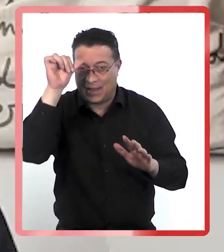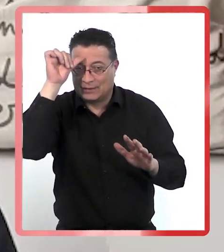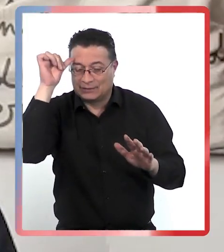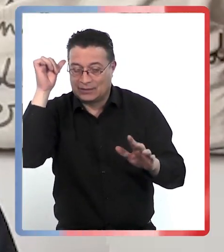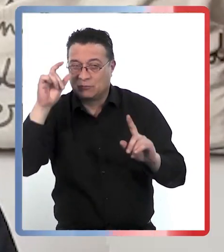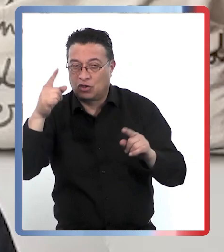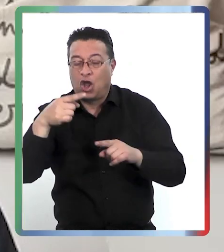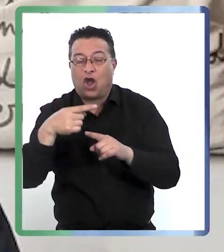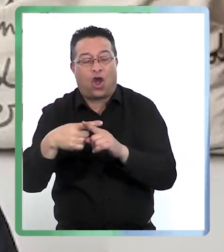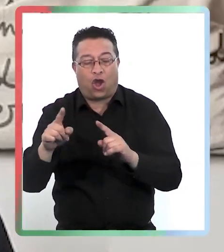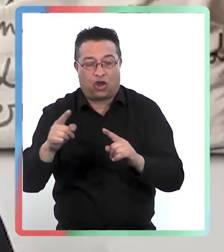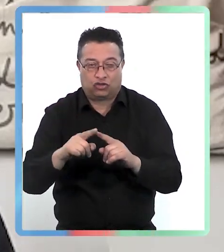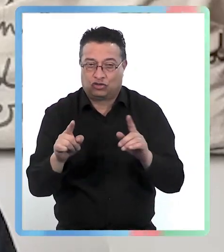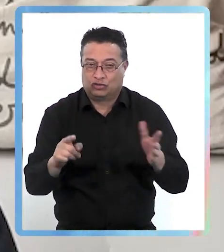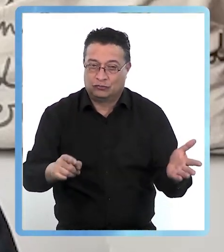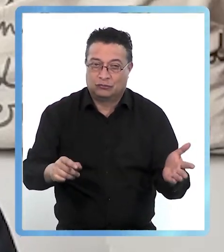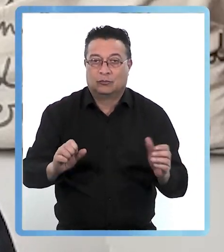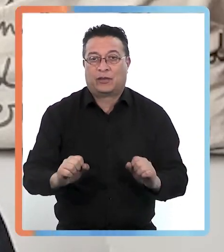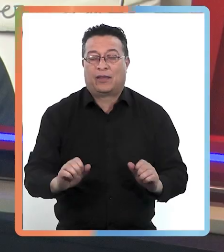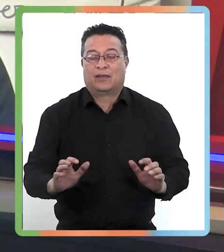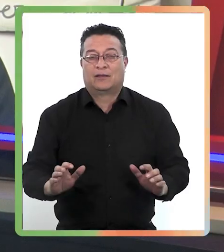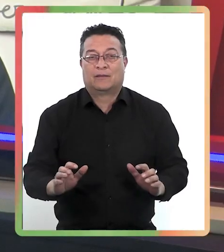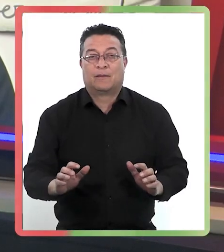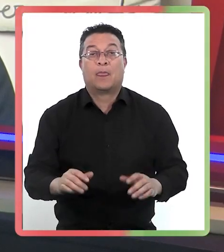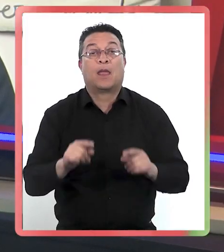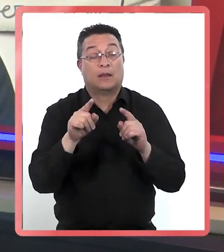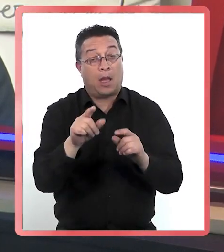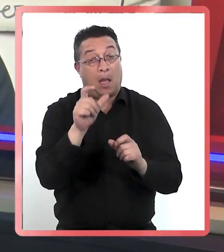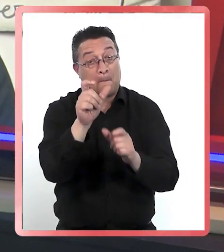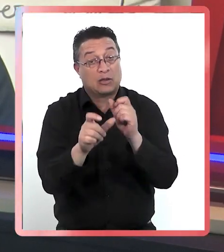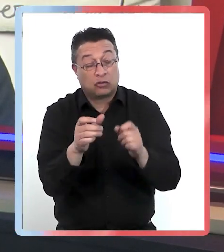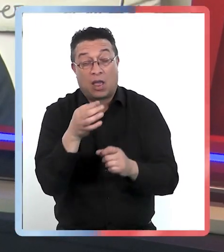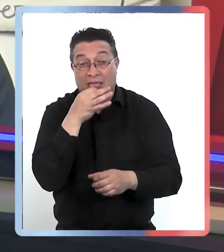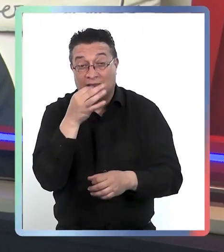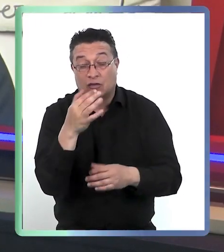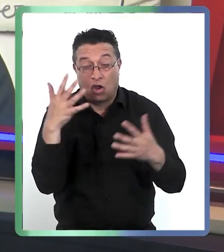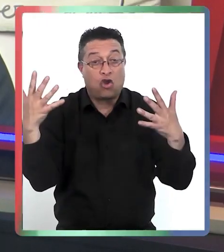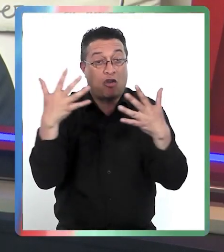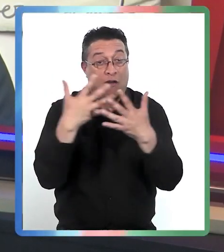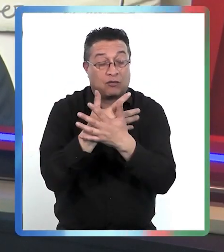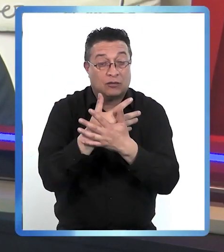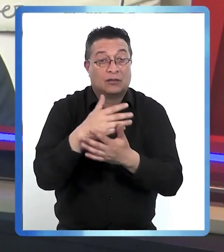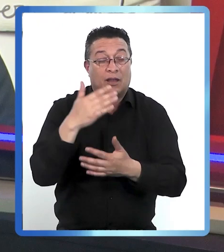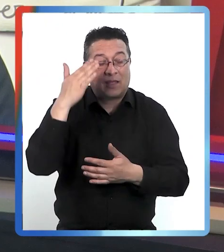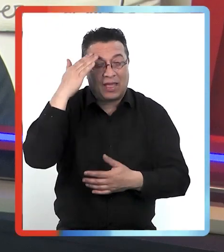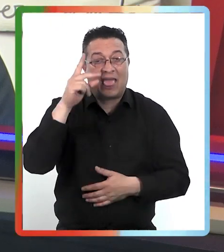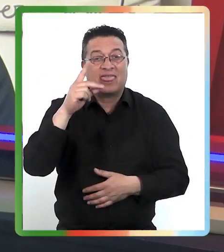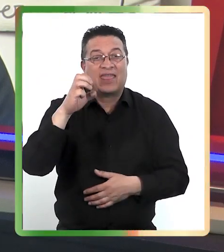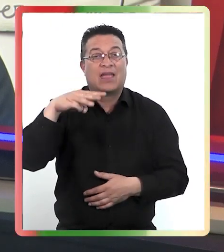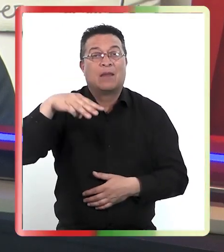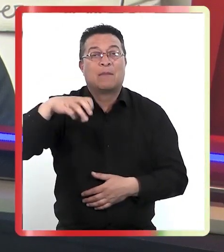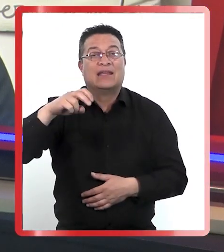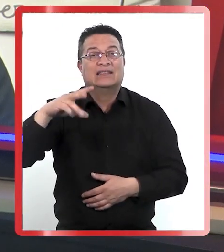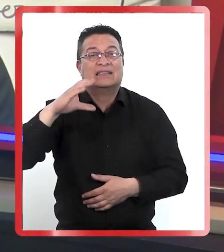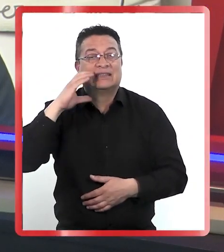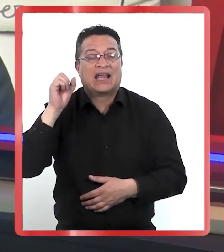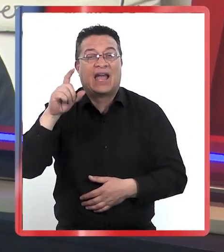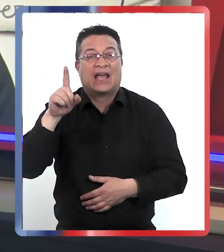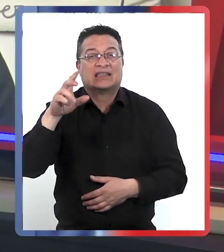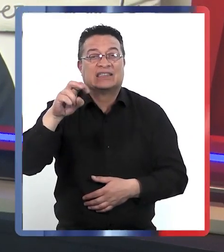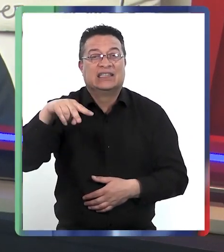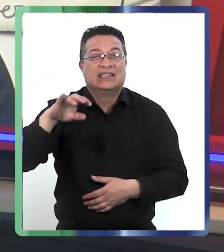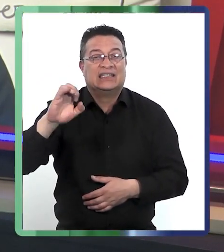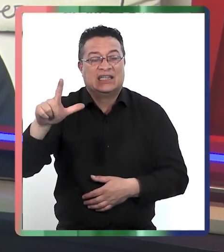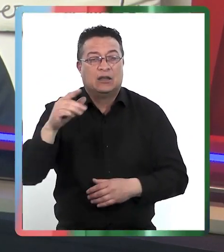de enfermedad demencial. Muchas veces la gente habla o confunde con la demencia senil. ¿Hay alguna